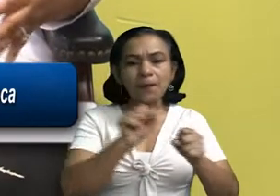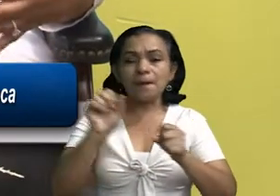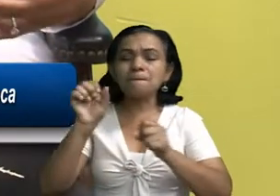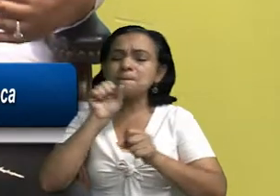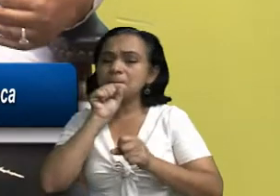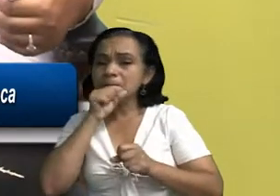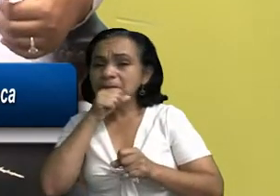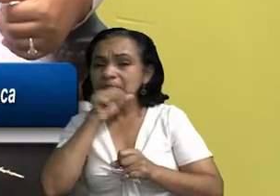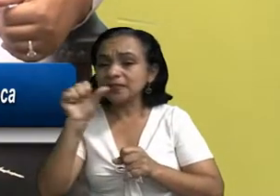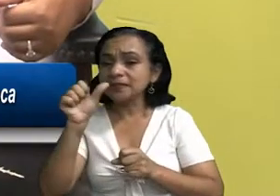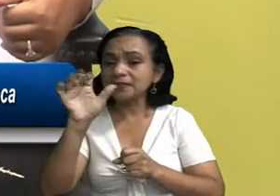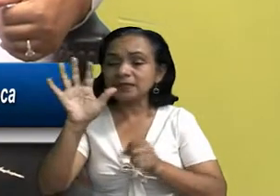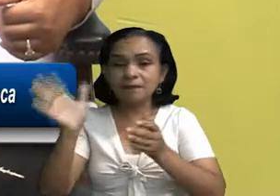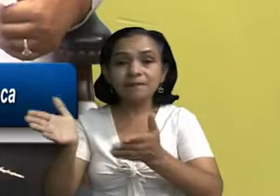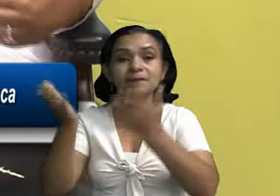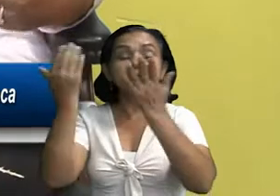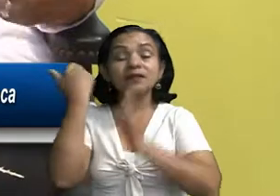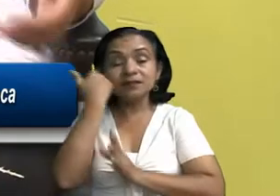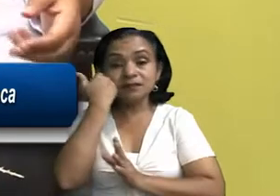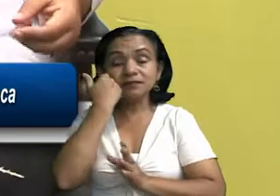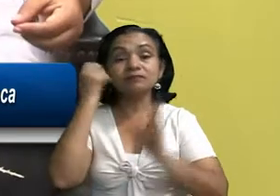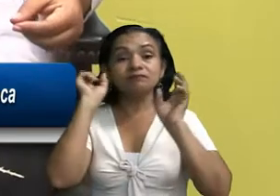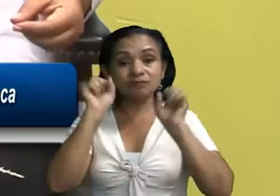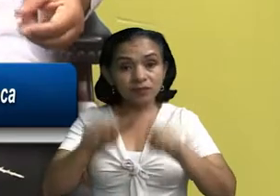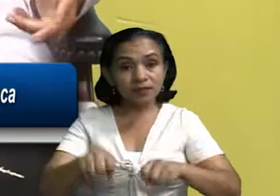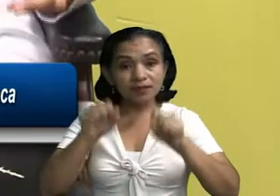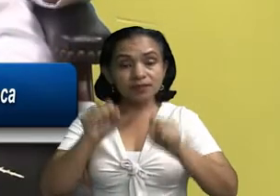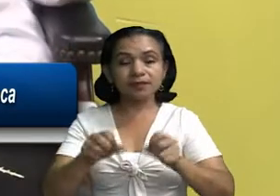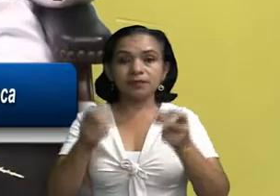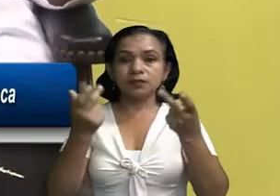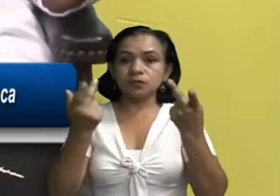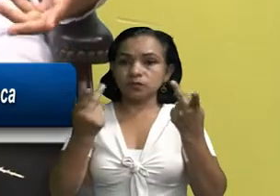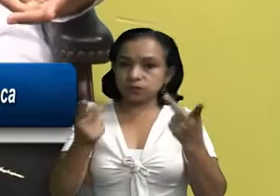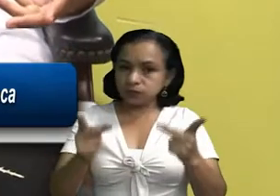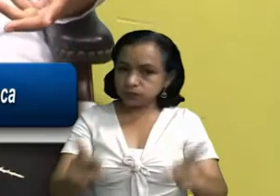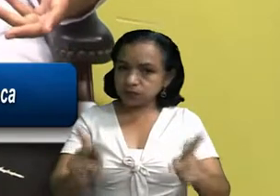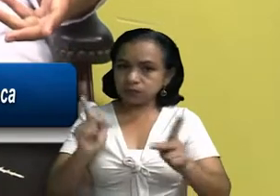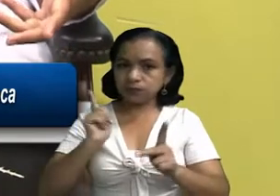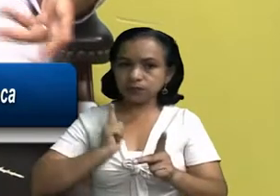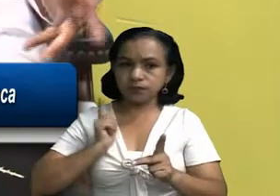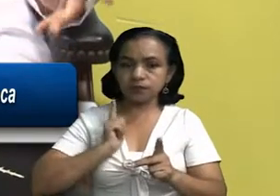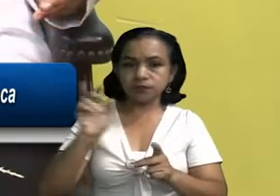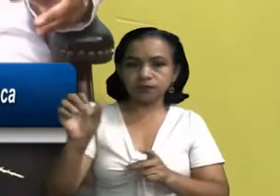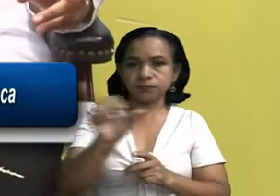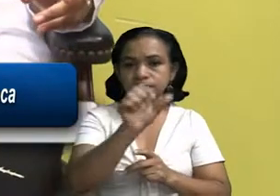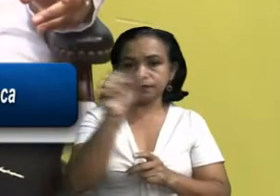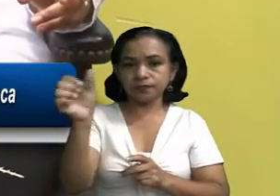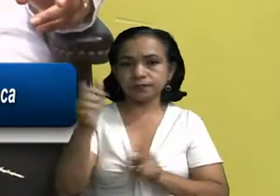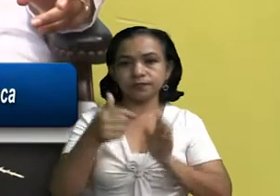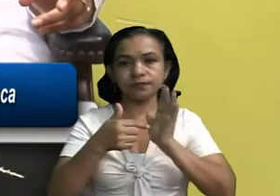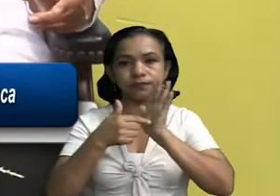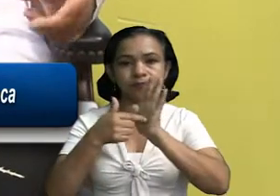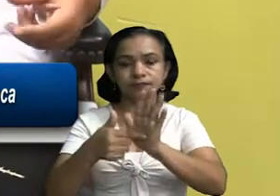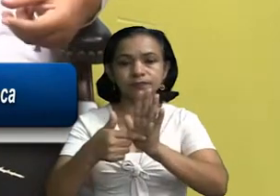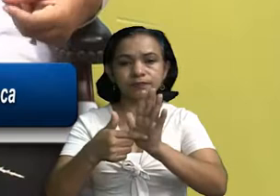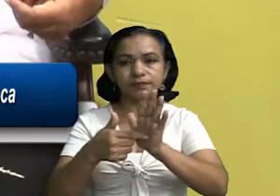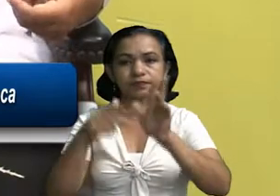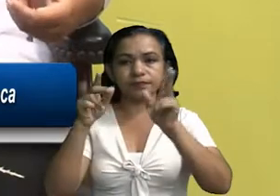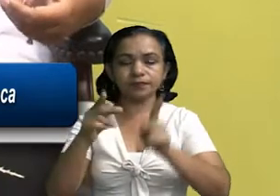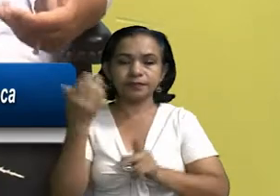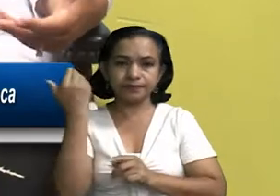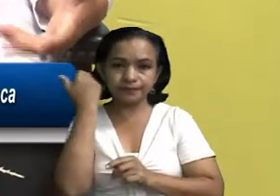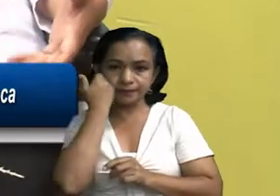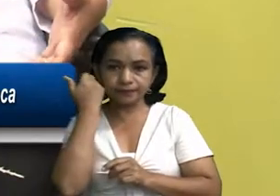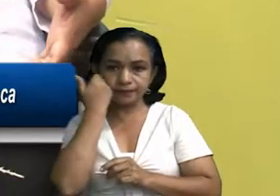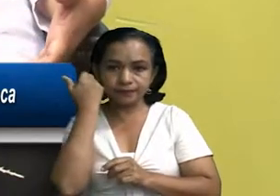en tener este tipo de enfermedades. Sin embargo, también existen otros factores, como por ejemplo los pacientes que están